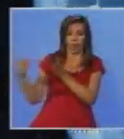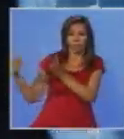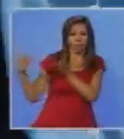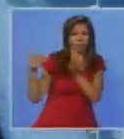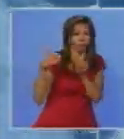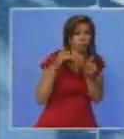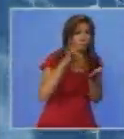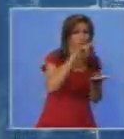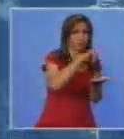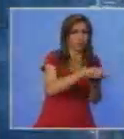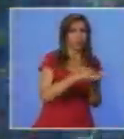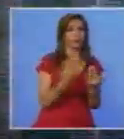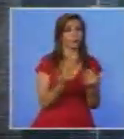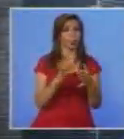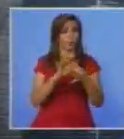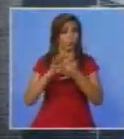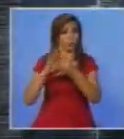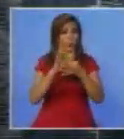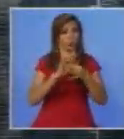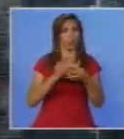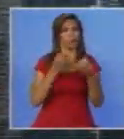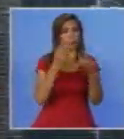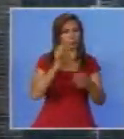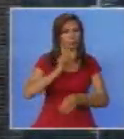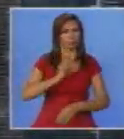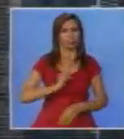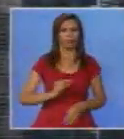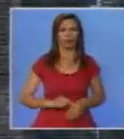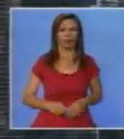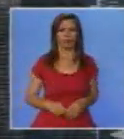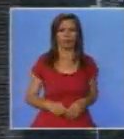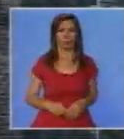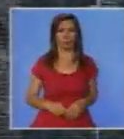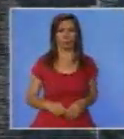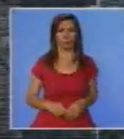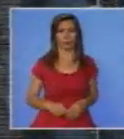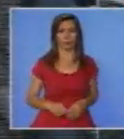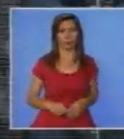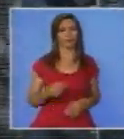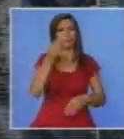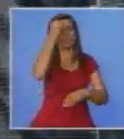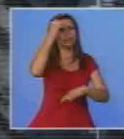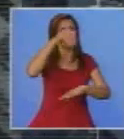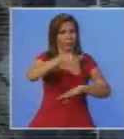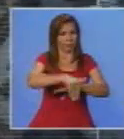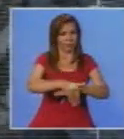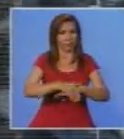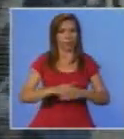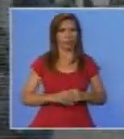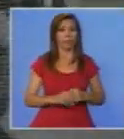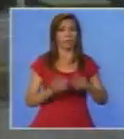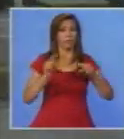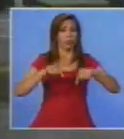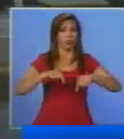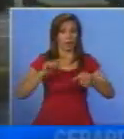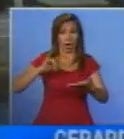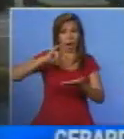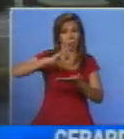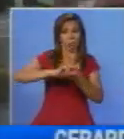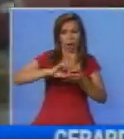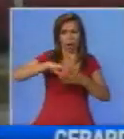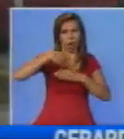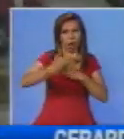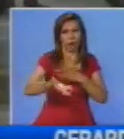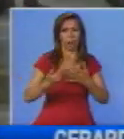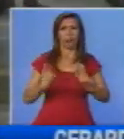que nos dé más detalles. Adelante, Gerardo. Buenas tardes. Buenas tardes en estudios. Me encuentro en las afueras del aeropuerto Río Amazonas